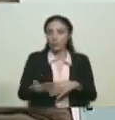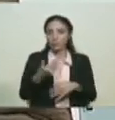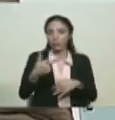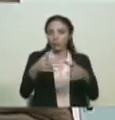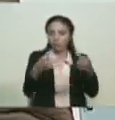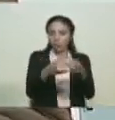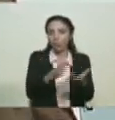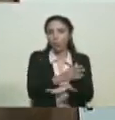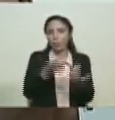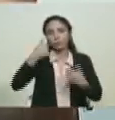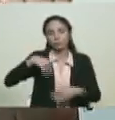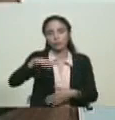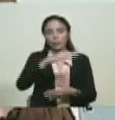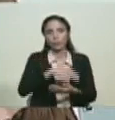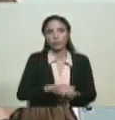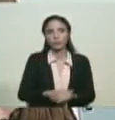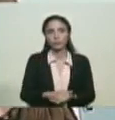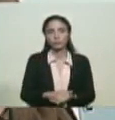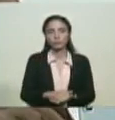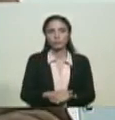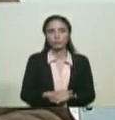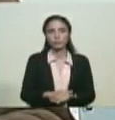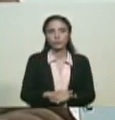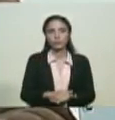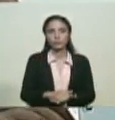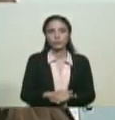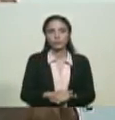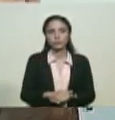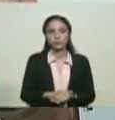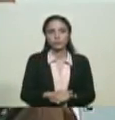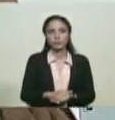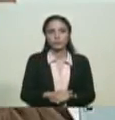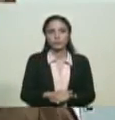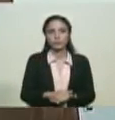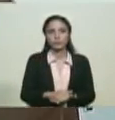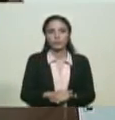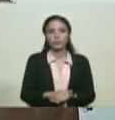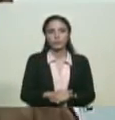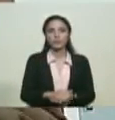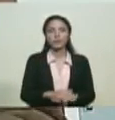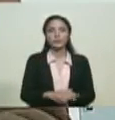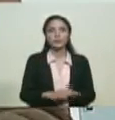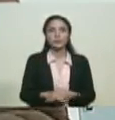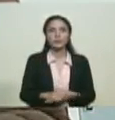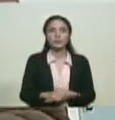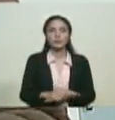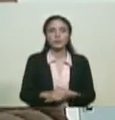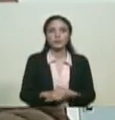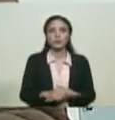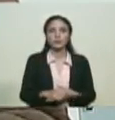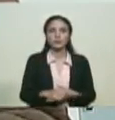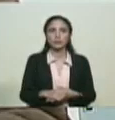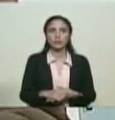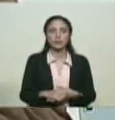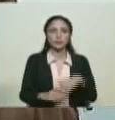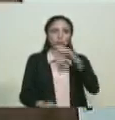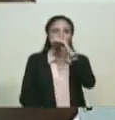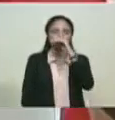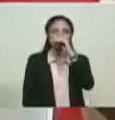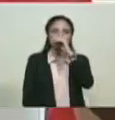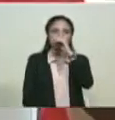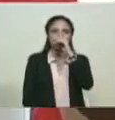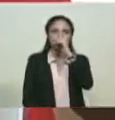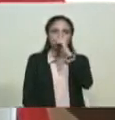popular que son el partido los clave los consejos comunales y